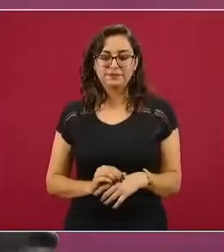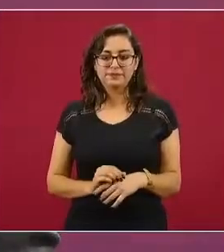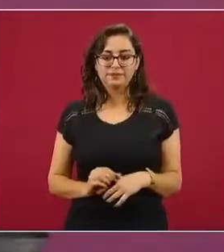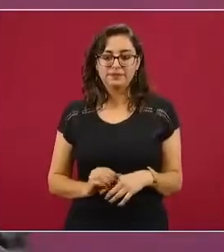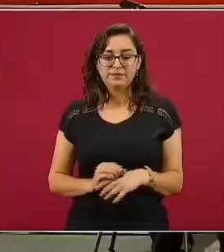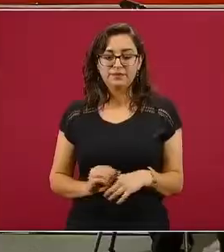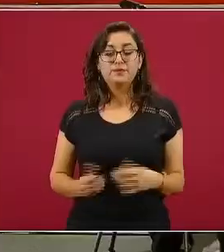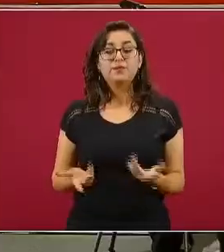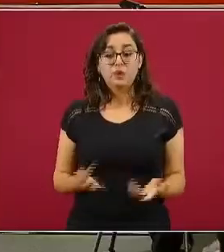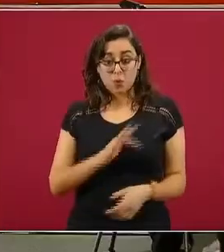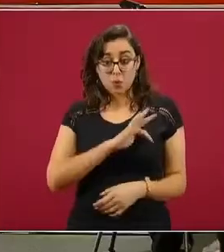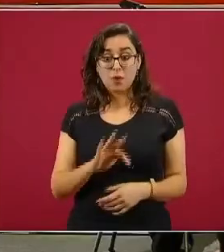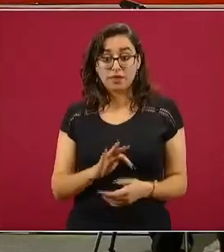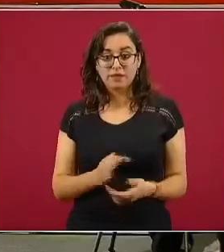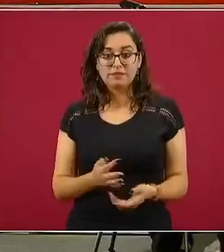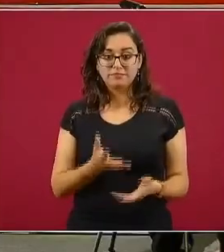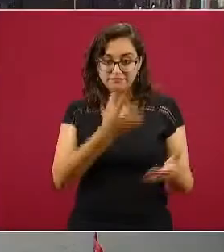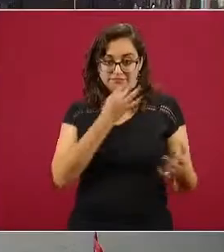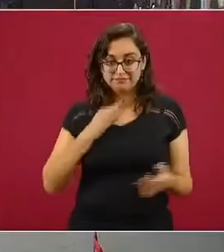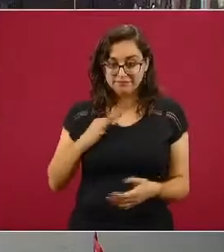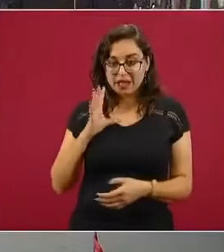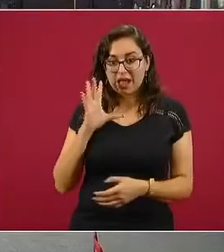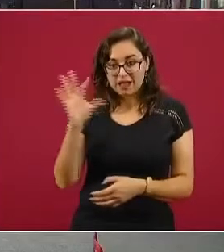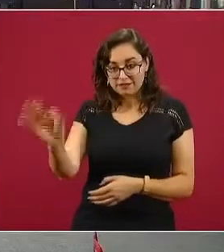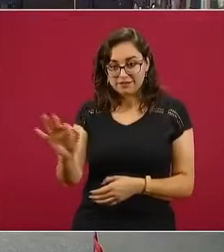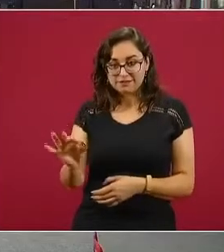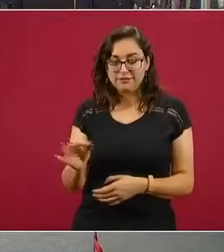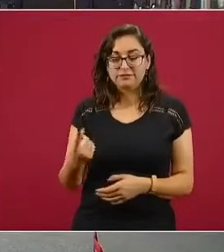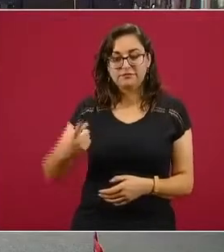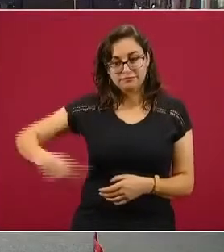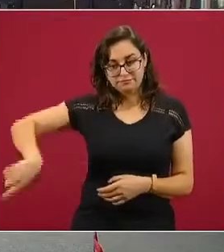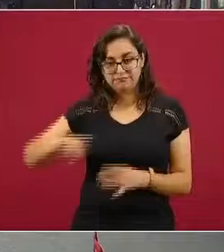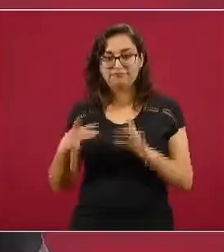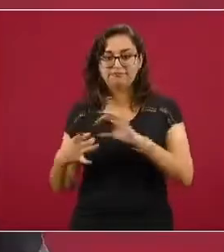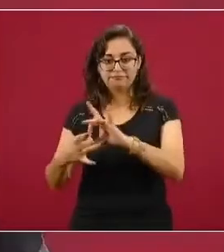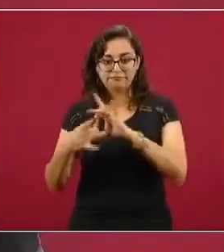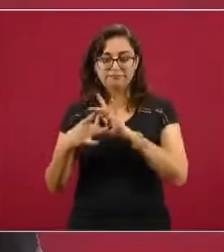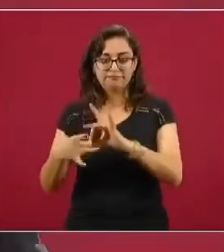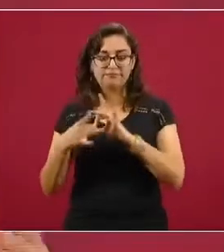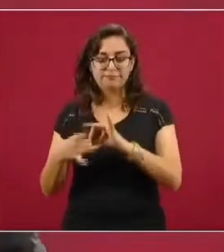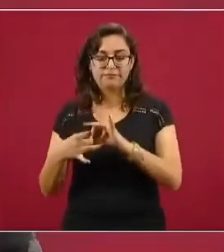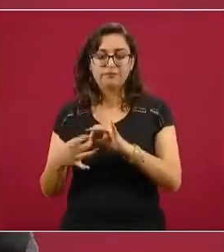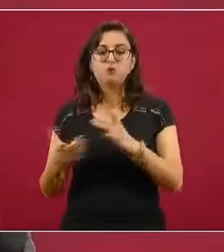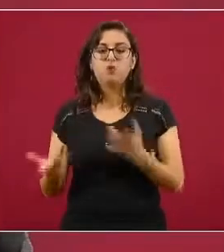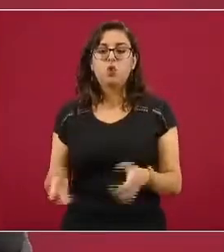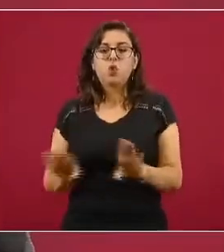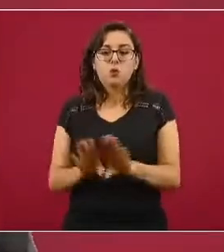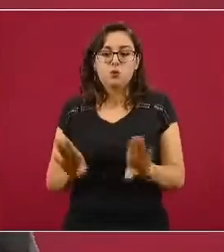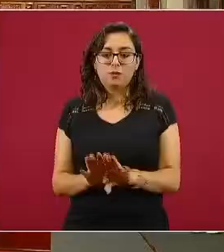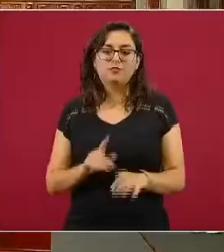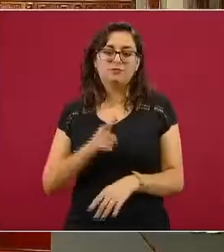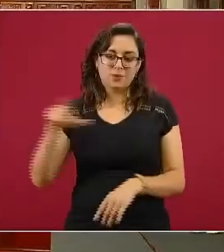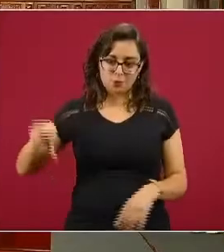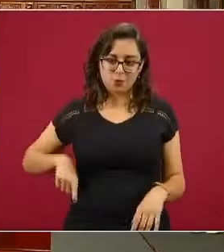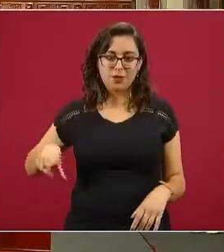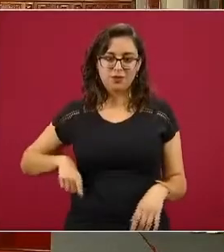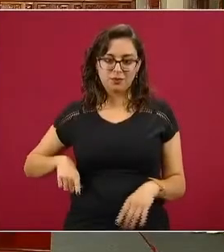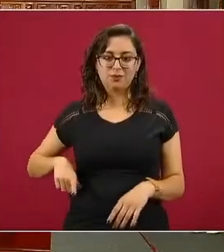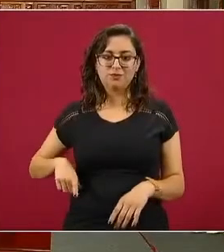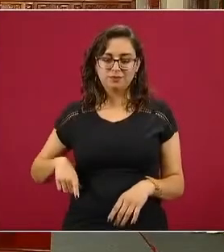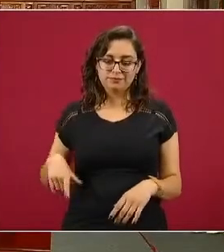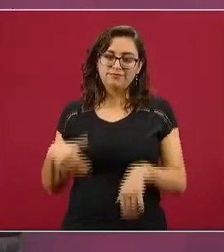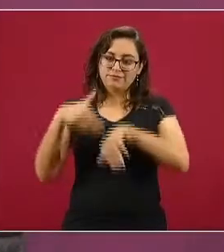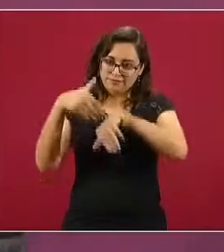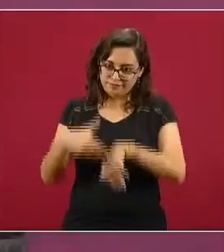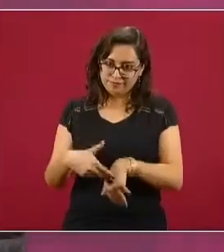si usted es tan amable también de llevarles el mensaje, que se mantengan vinculados también a través de las acciones del gobierno local,